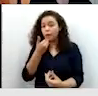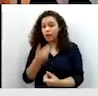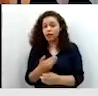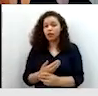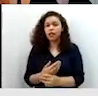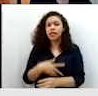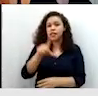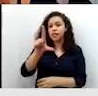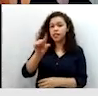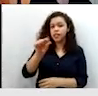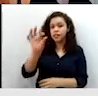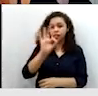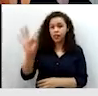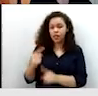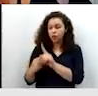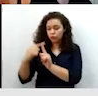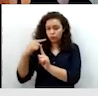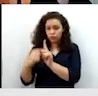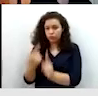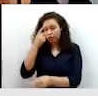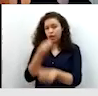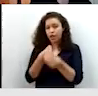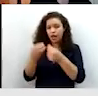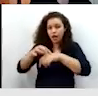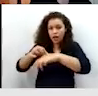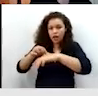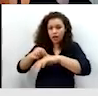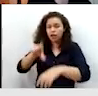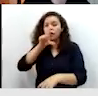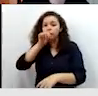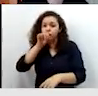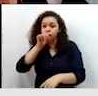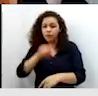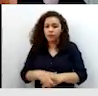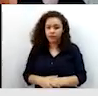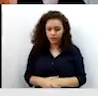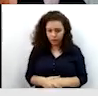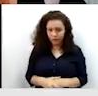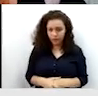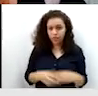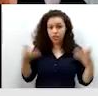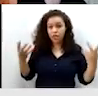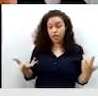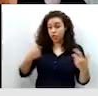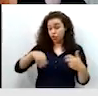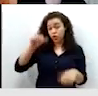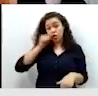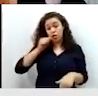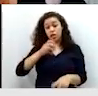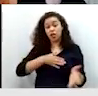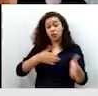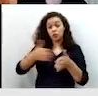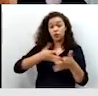70 grados centígrados para carnes y pollo. Aquí siempre en este caso, cuando estamos preparando grandes